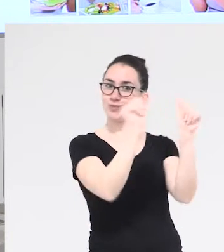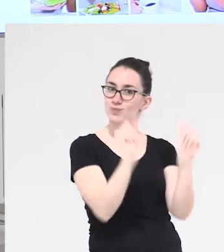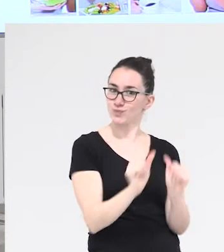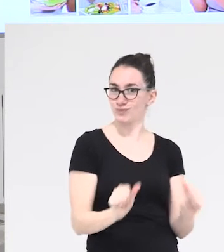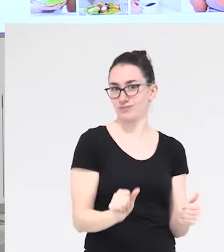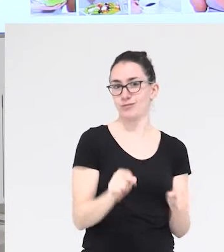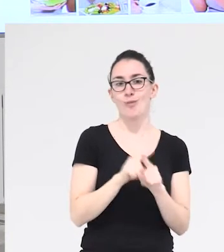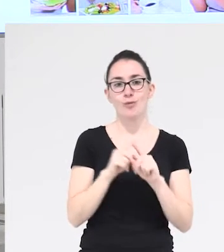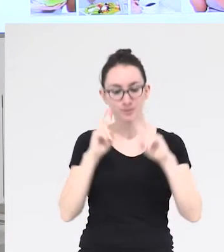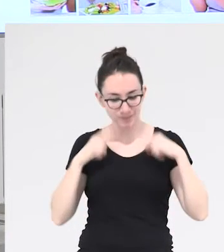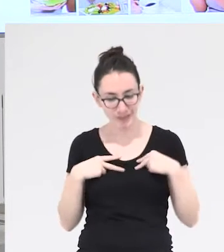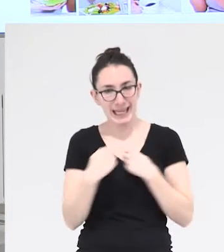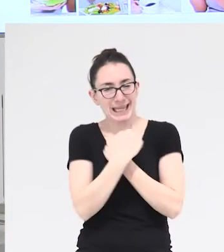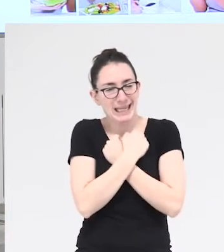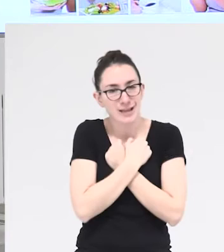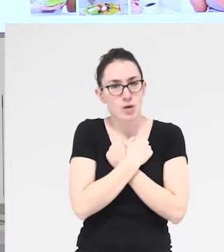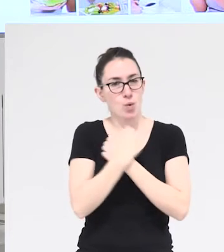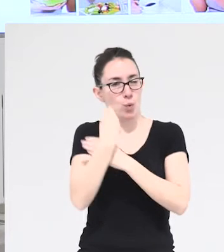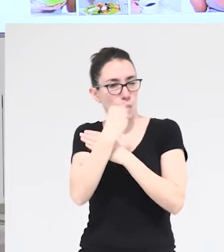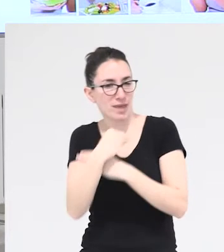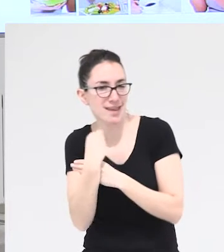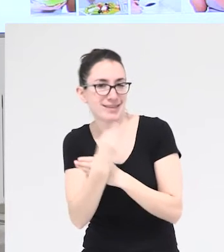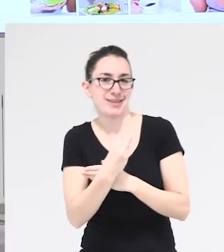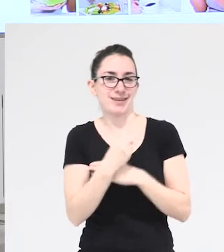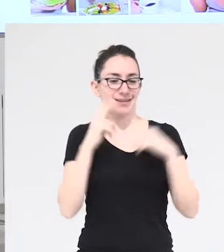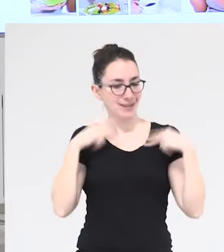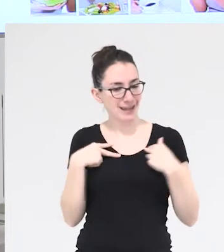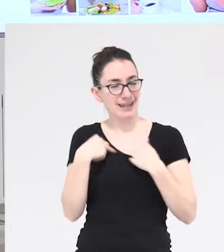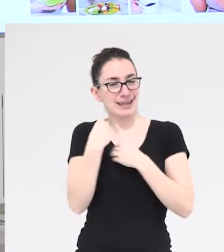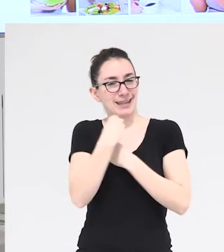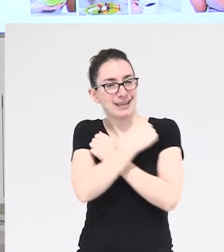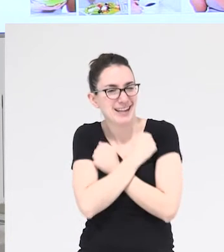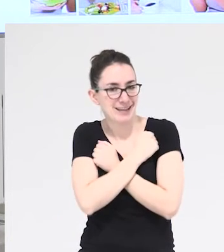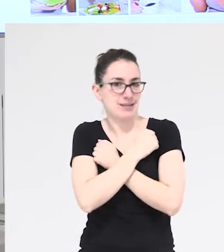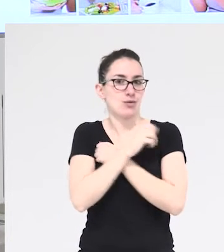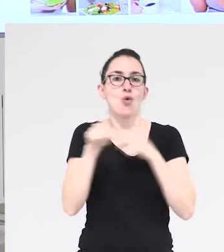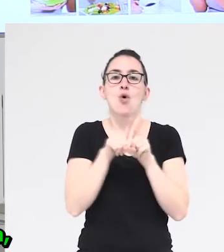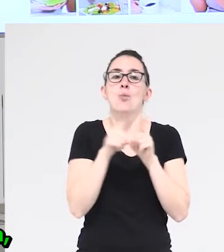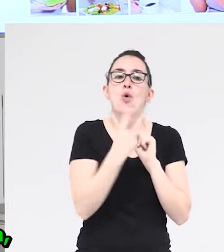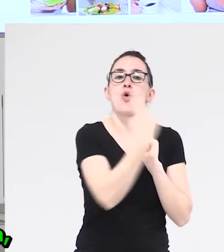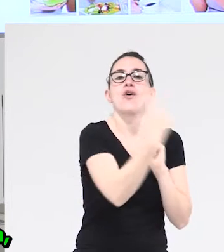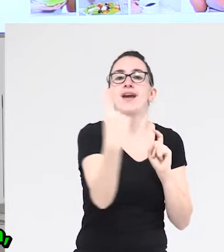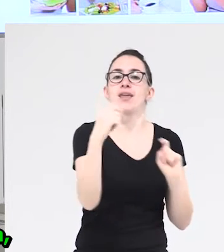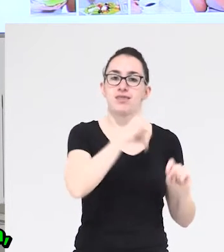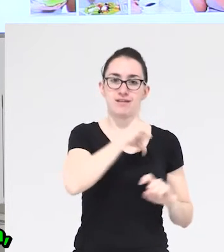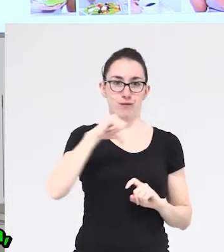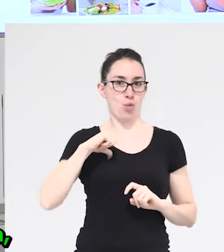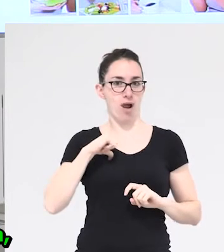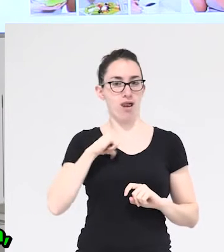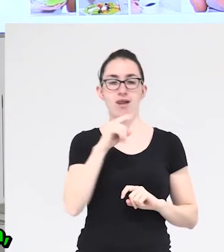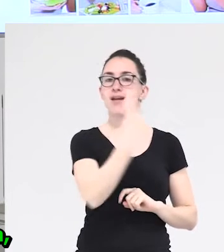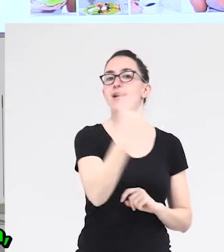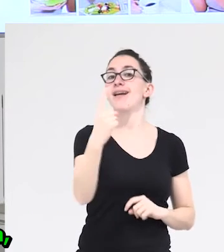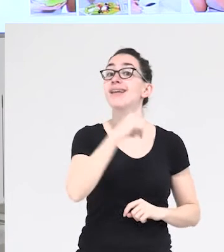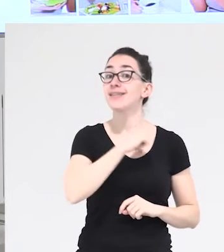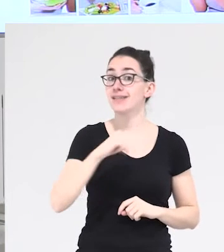del quiérete, cuídate, quiérete a ti misma, ¿no? Esta idea de algo que recae de manera individual sobre una, sobre